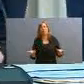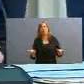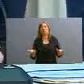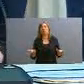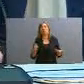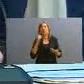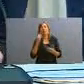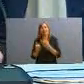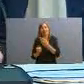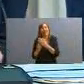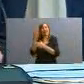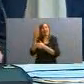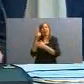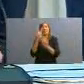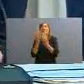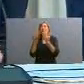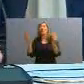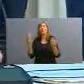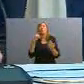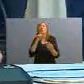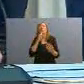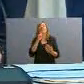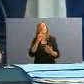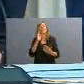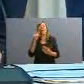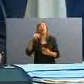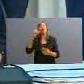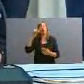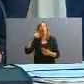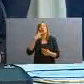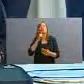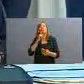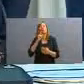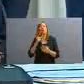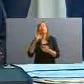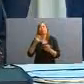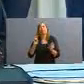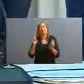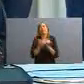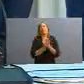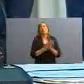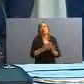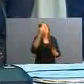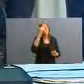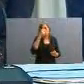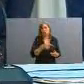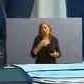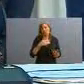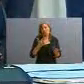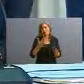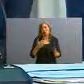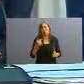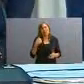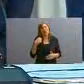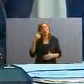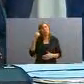la creación por allí de un tribunal constitucional exigiría una reforma constitucional. Pero creo también que nosotros ha dado un